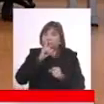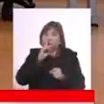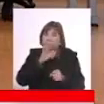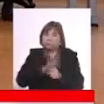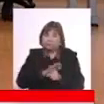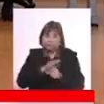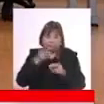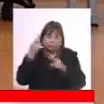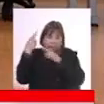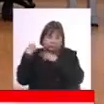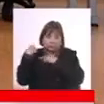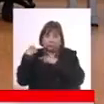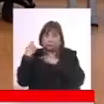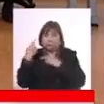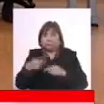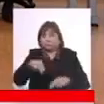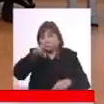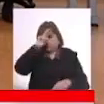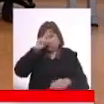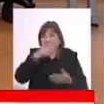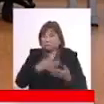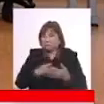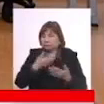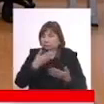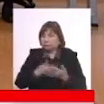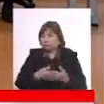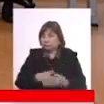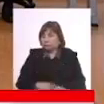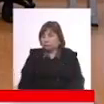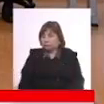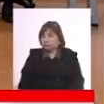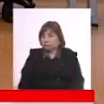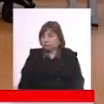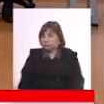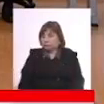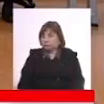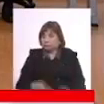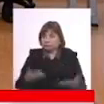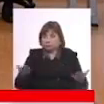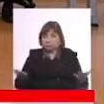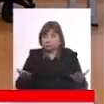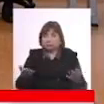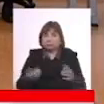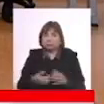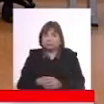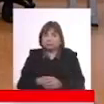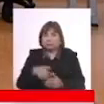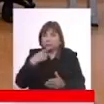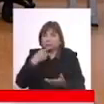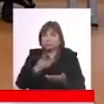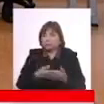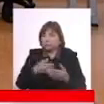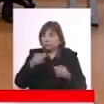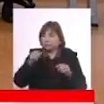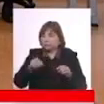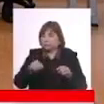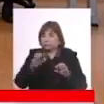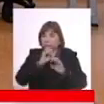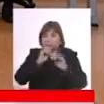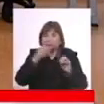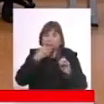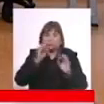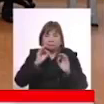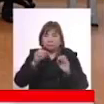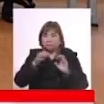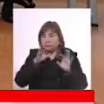están cumpliendo con esa responsabilidad que tienen ante el país, tan igual como ustedes. Y acá, decir para terminar, acá